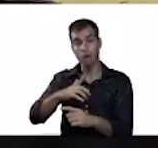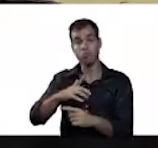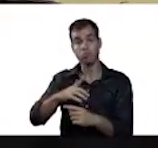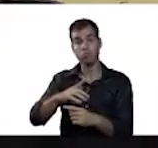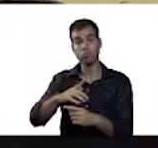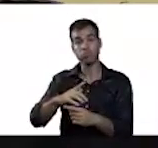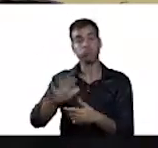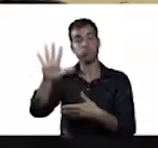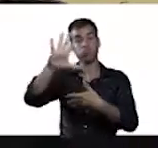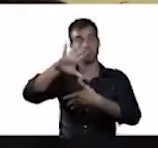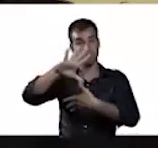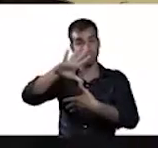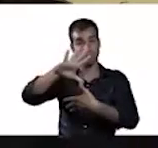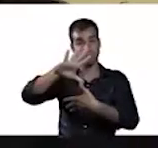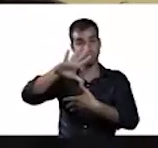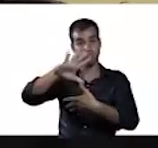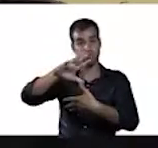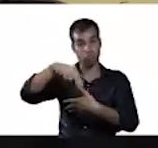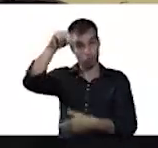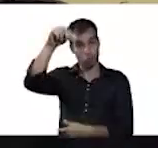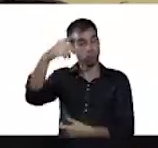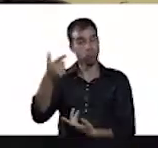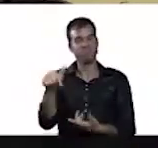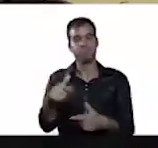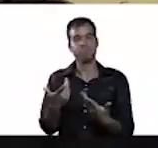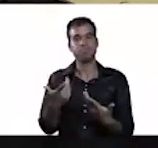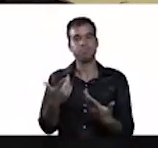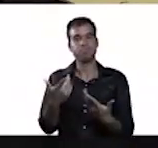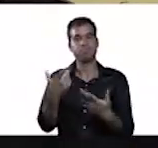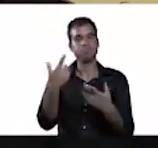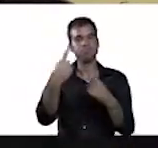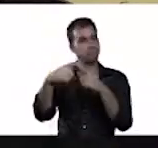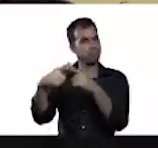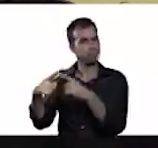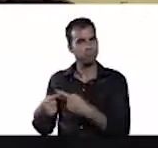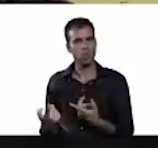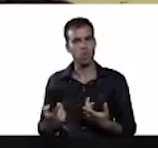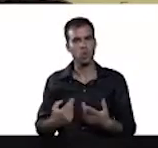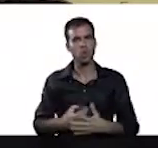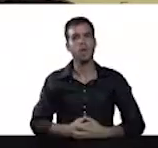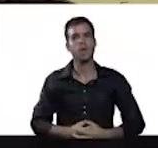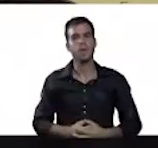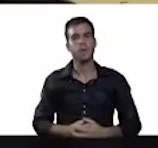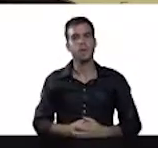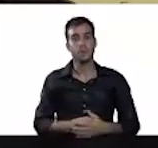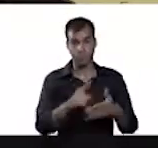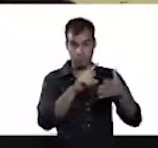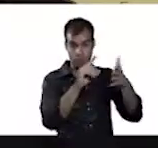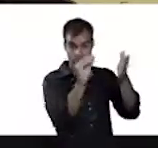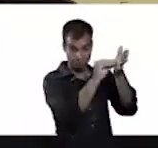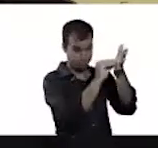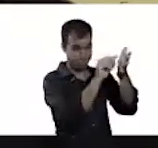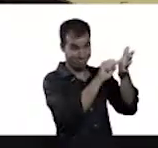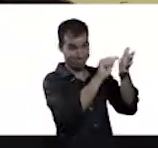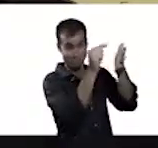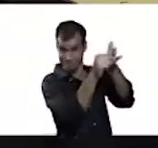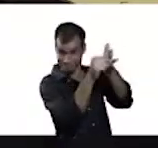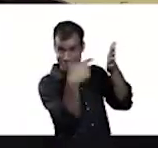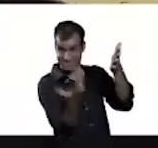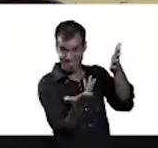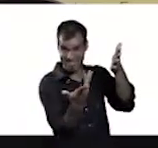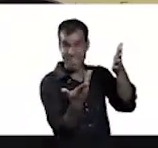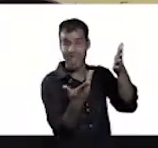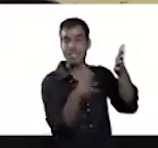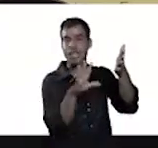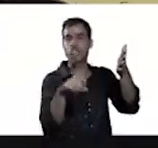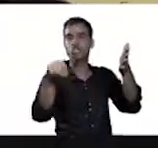los tupi guaraníes en Sudamérica, y en otro lado pongan las sociedades que estaban ya